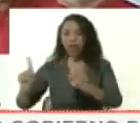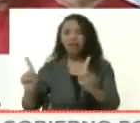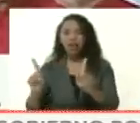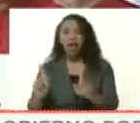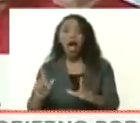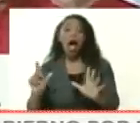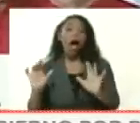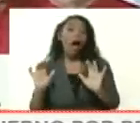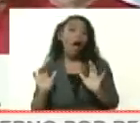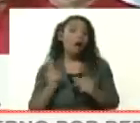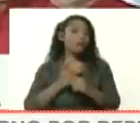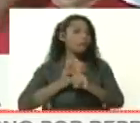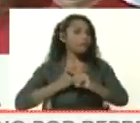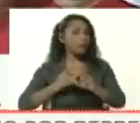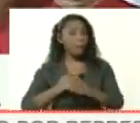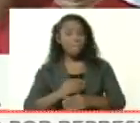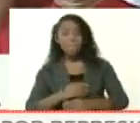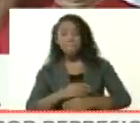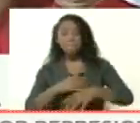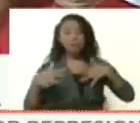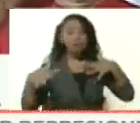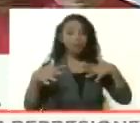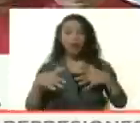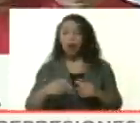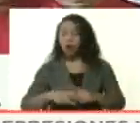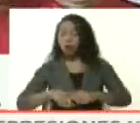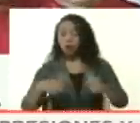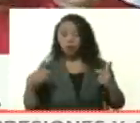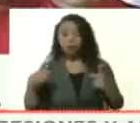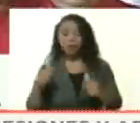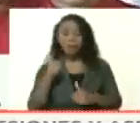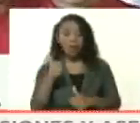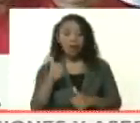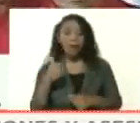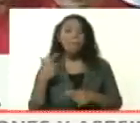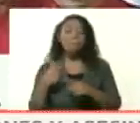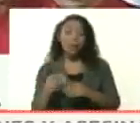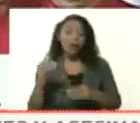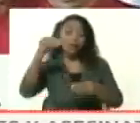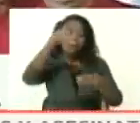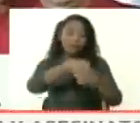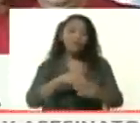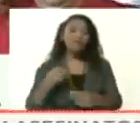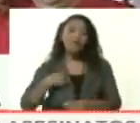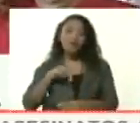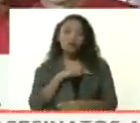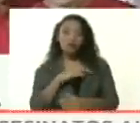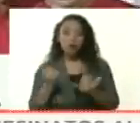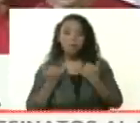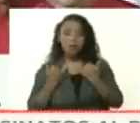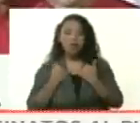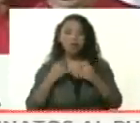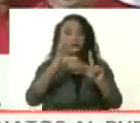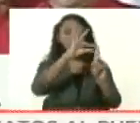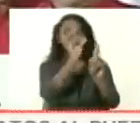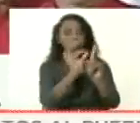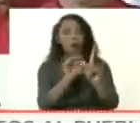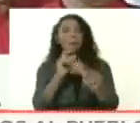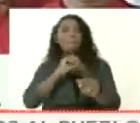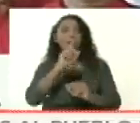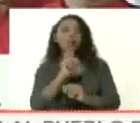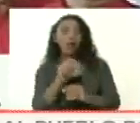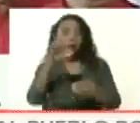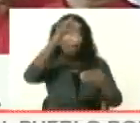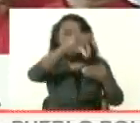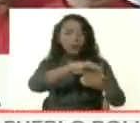trigo que te va a dar el máximo, pero es un trigo que está ahí cosechado por nosotros. Pregúntale a la señora que siembra una matica de pimentón